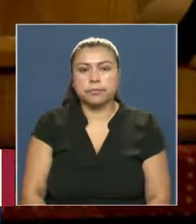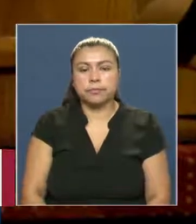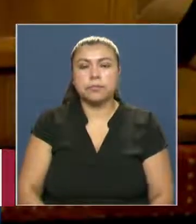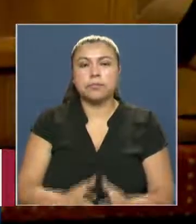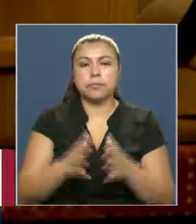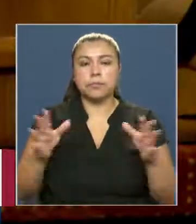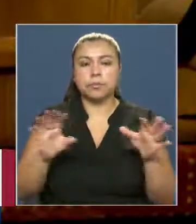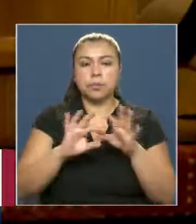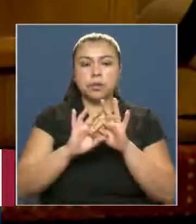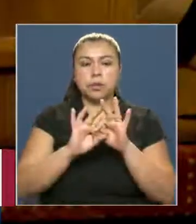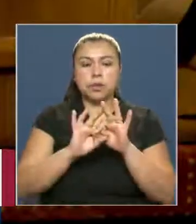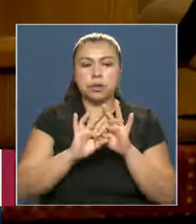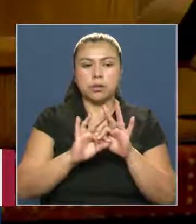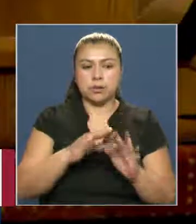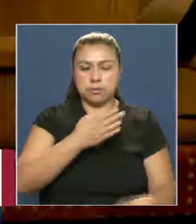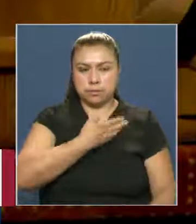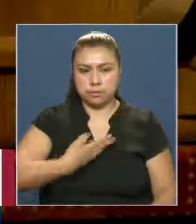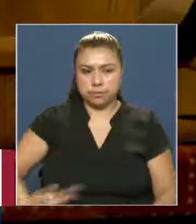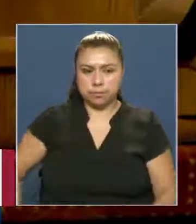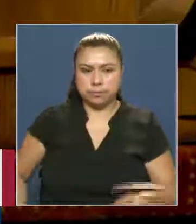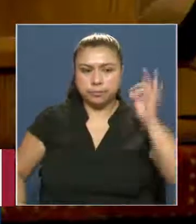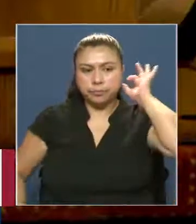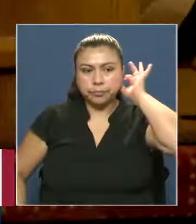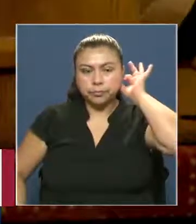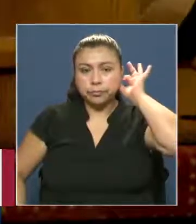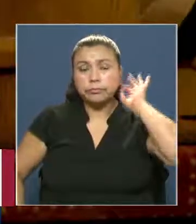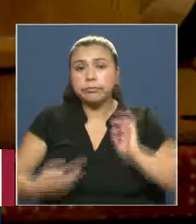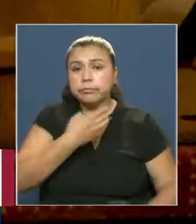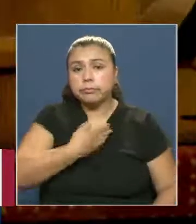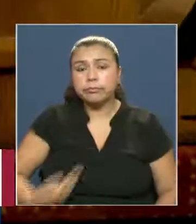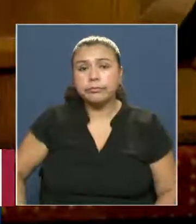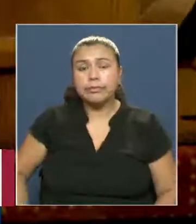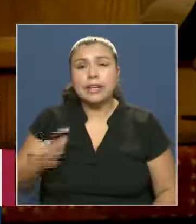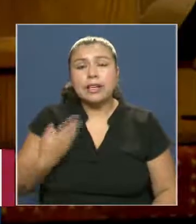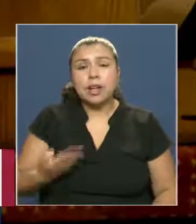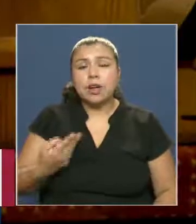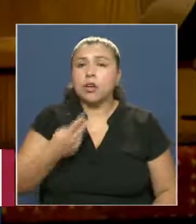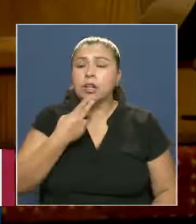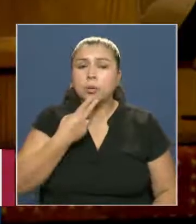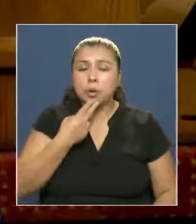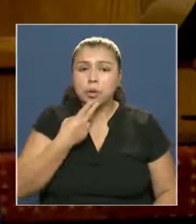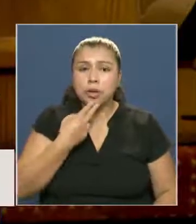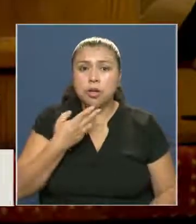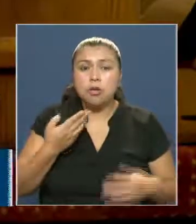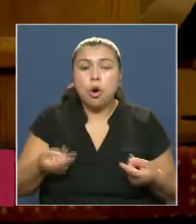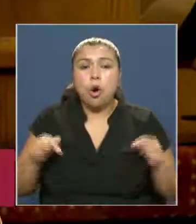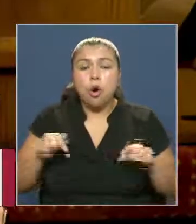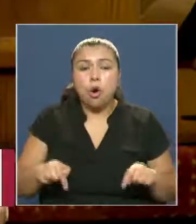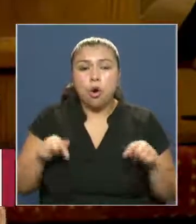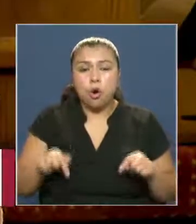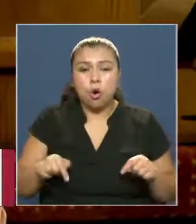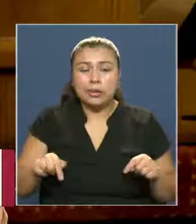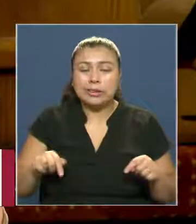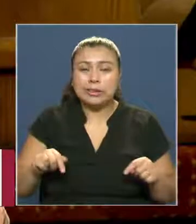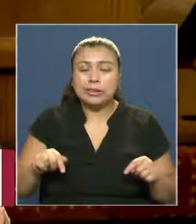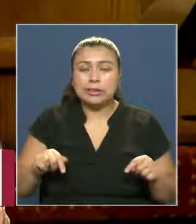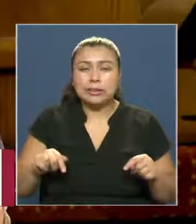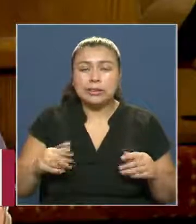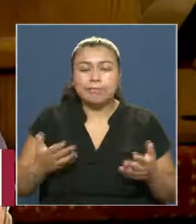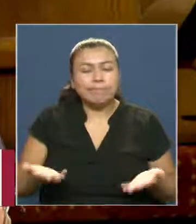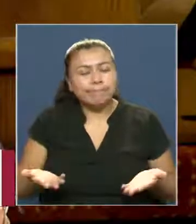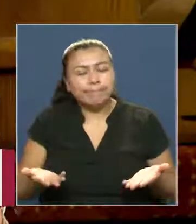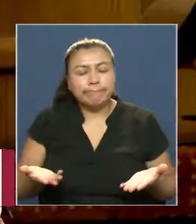Muchas gracias, Presidenta. Presidenta, en catástrofes como la que estamos viviendo hoy día, sin duda